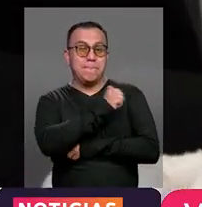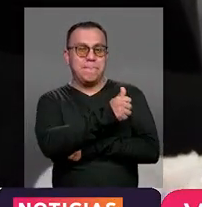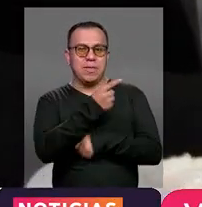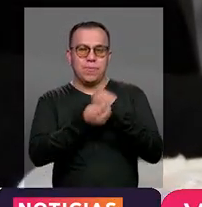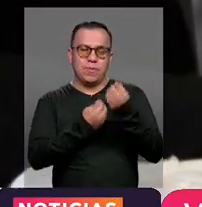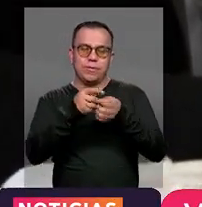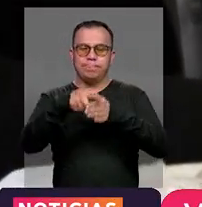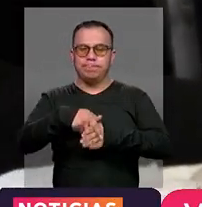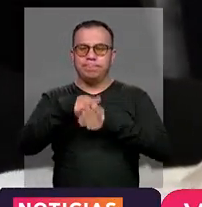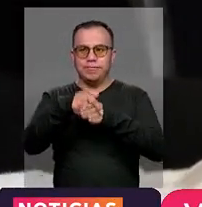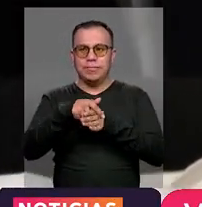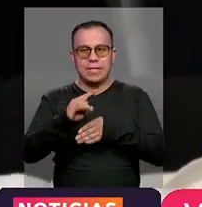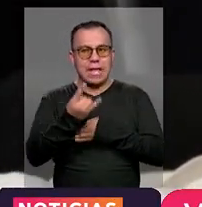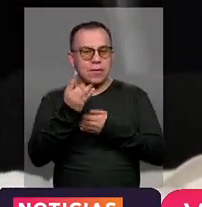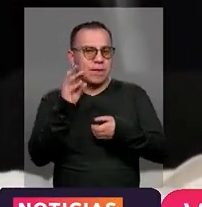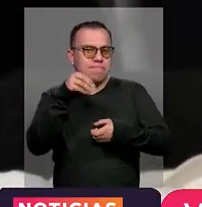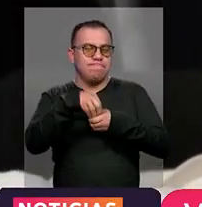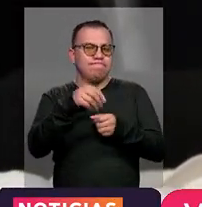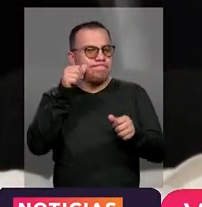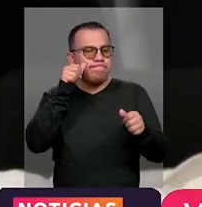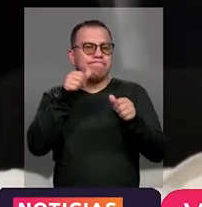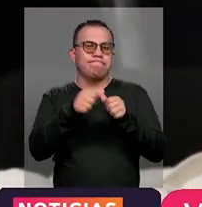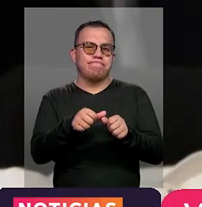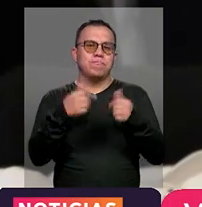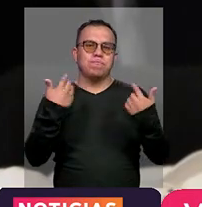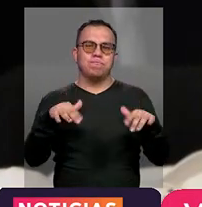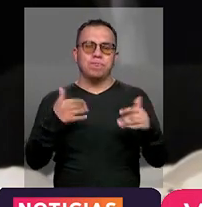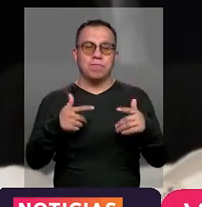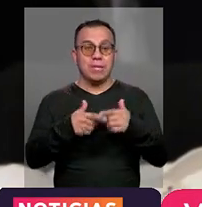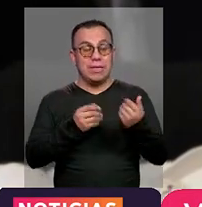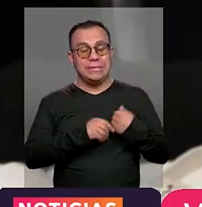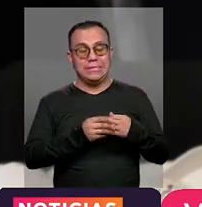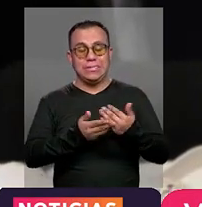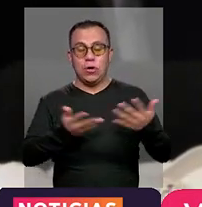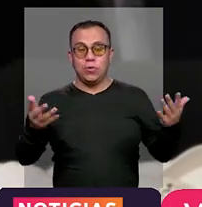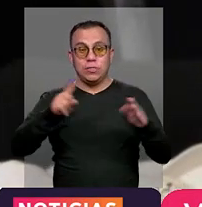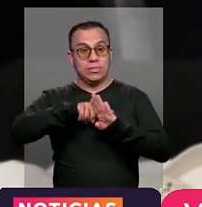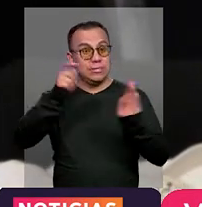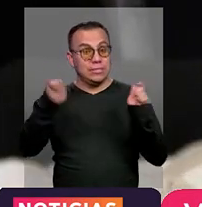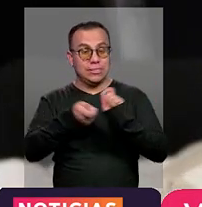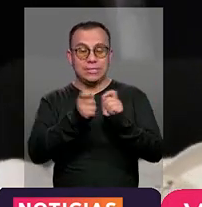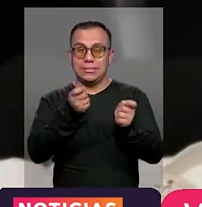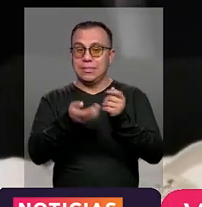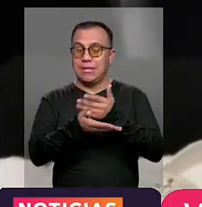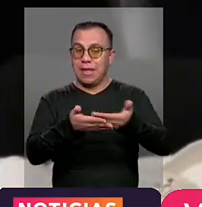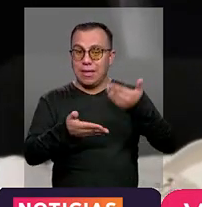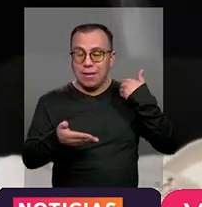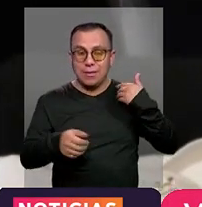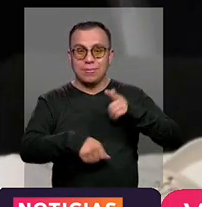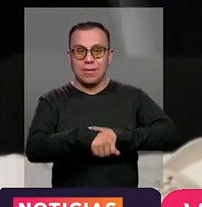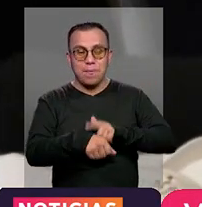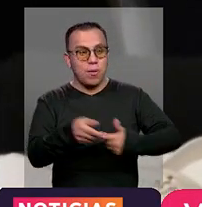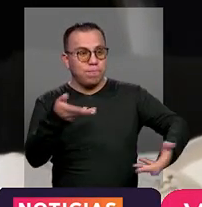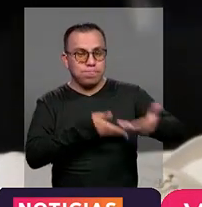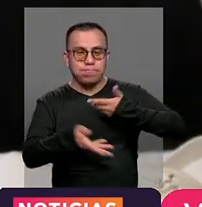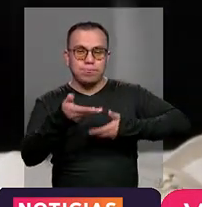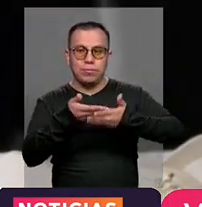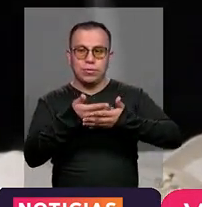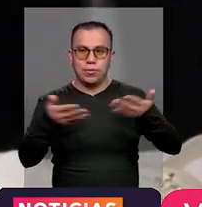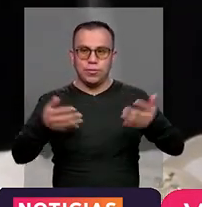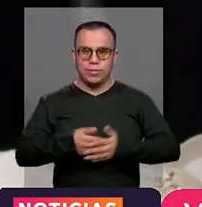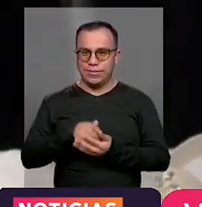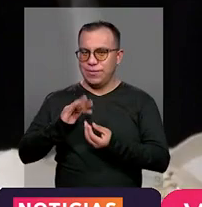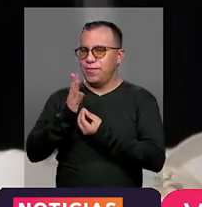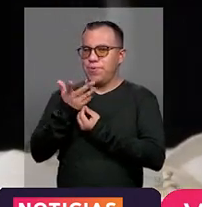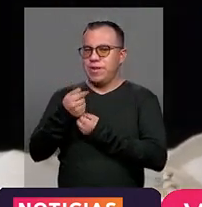caballos entonces es algo invaluable que nos transporta completamente a ese momento especial de él no una